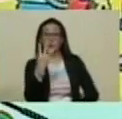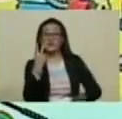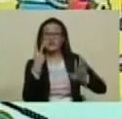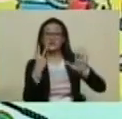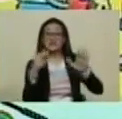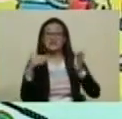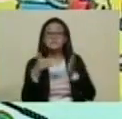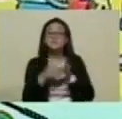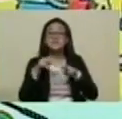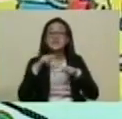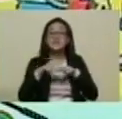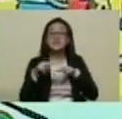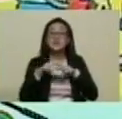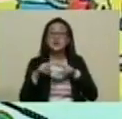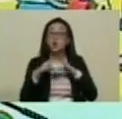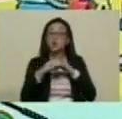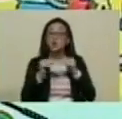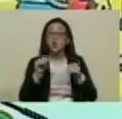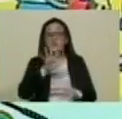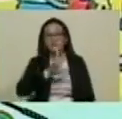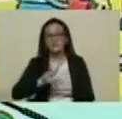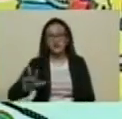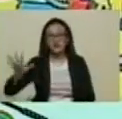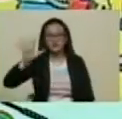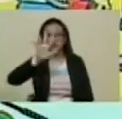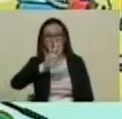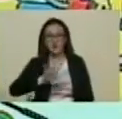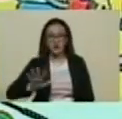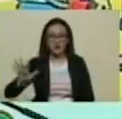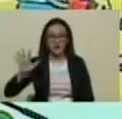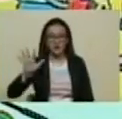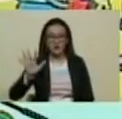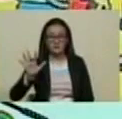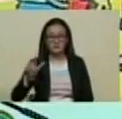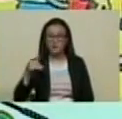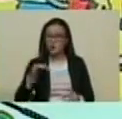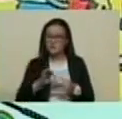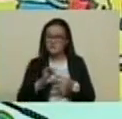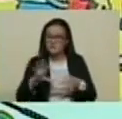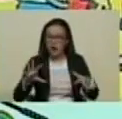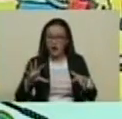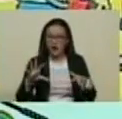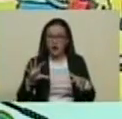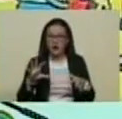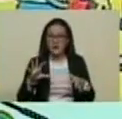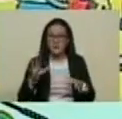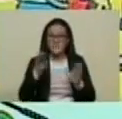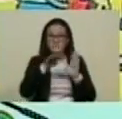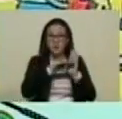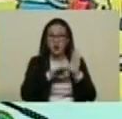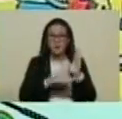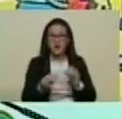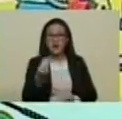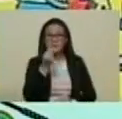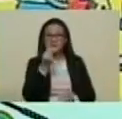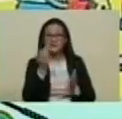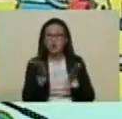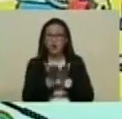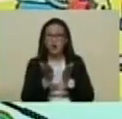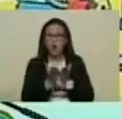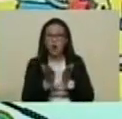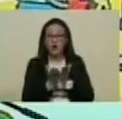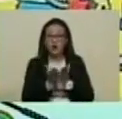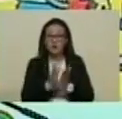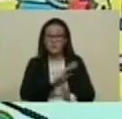4.747.000 niños y niñas en todo el país. Hoy hemos activado el programa de alimentación escolar,